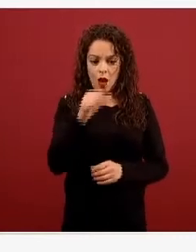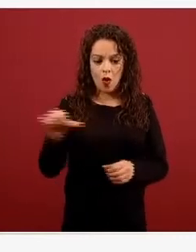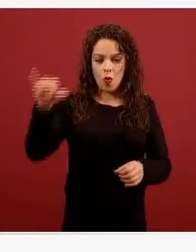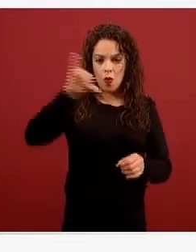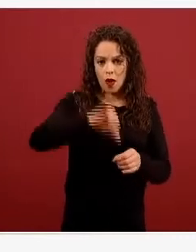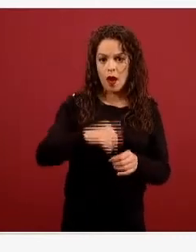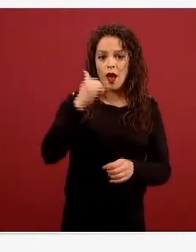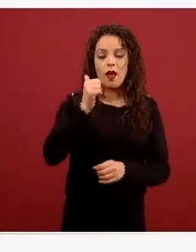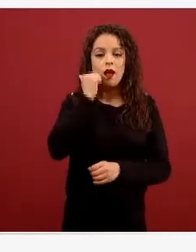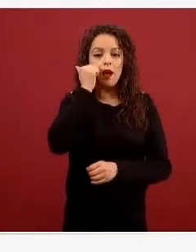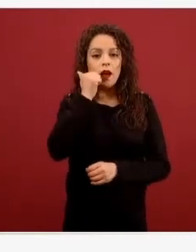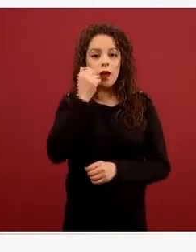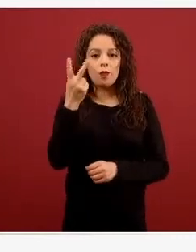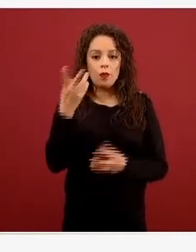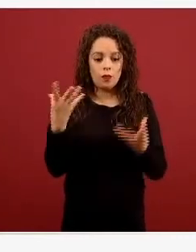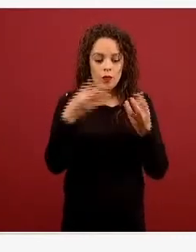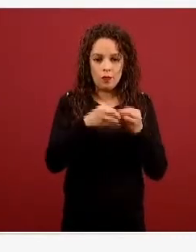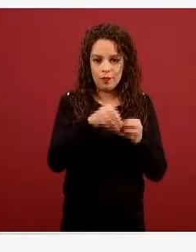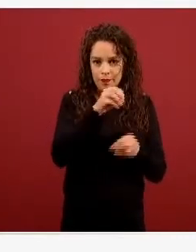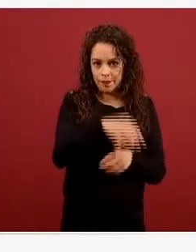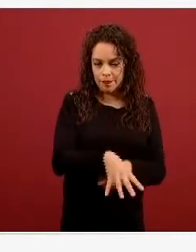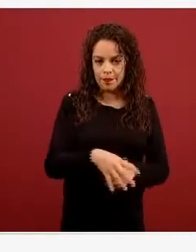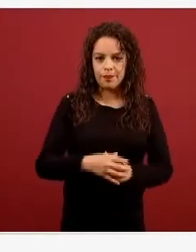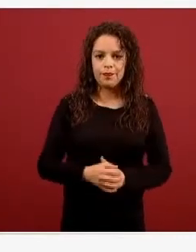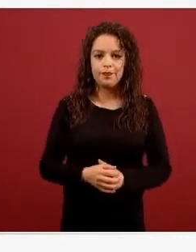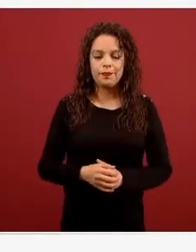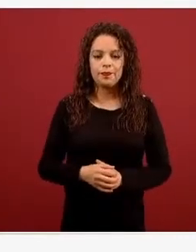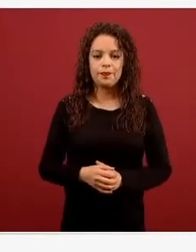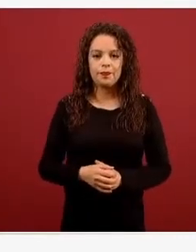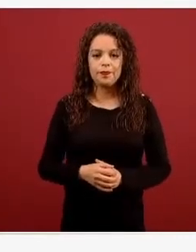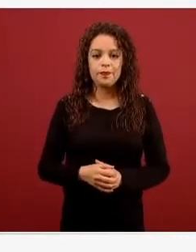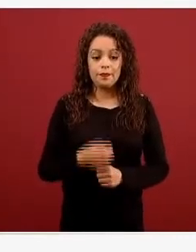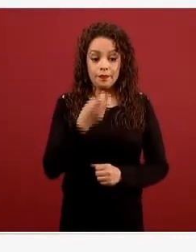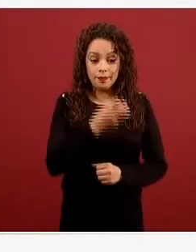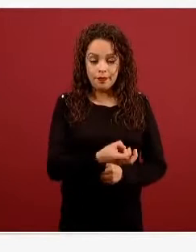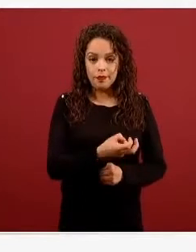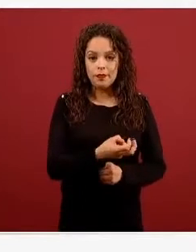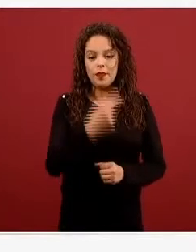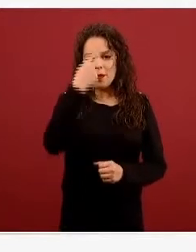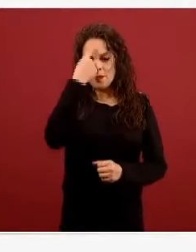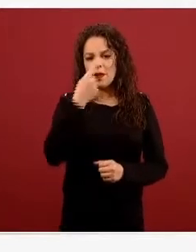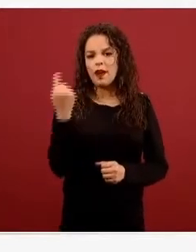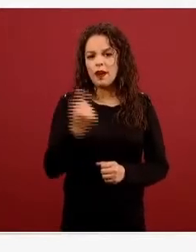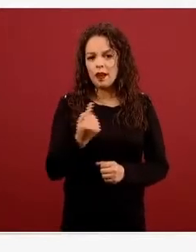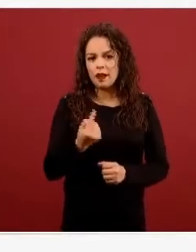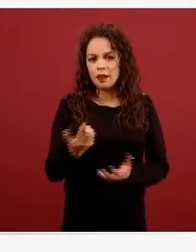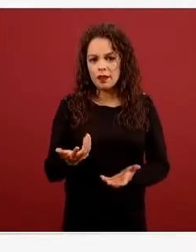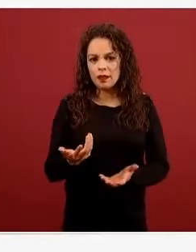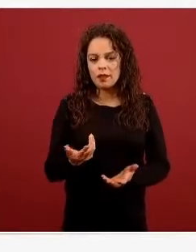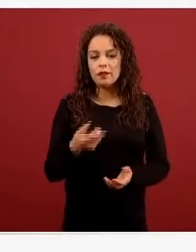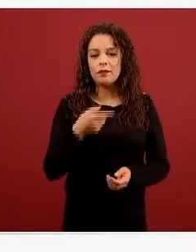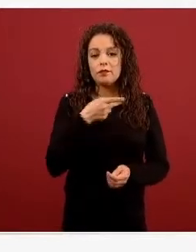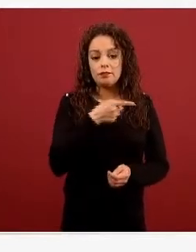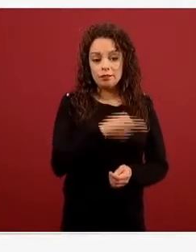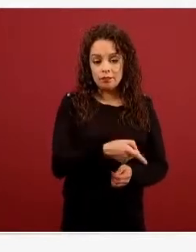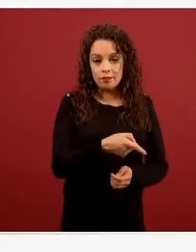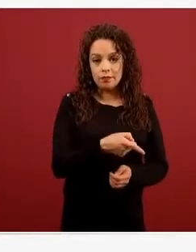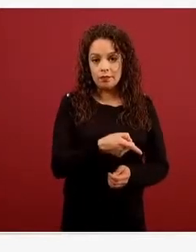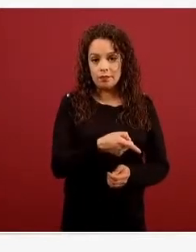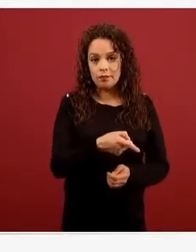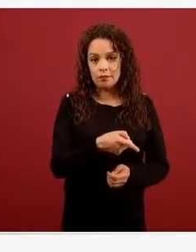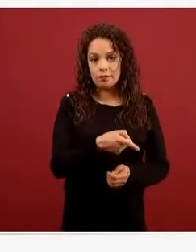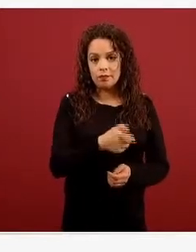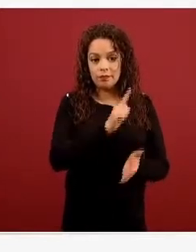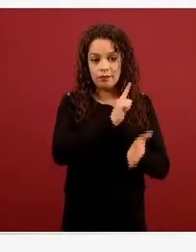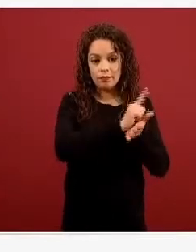jabón. Esta agua con jabón lo que va a permitir es inactivar todas estas sustancias